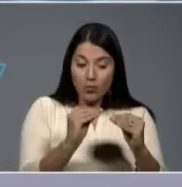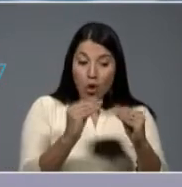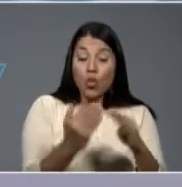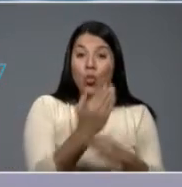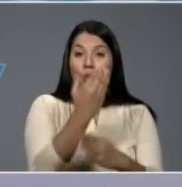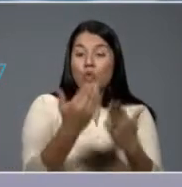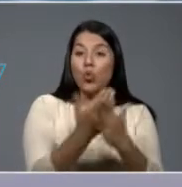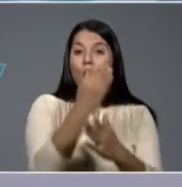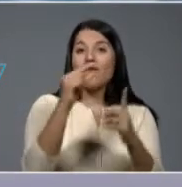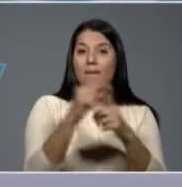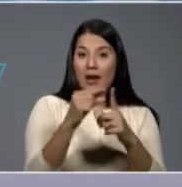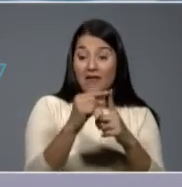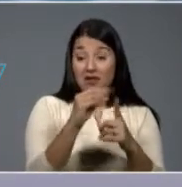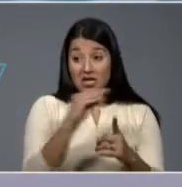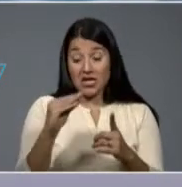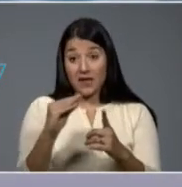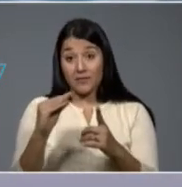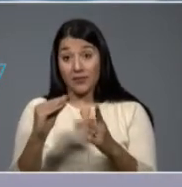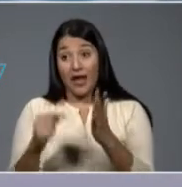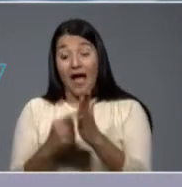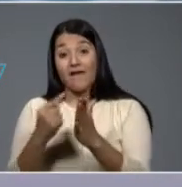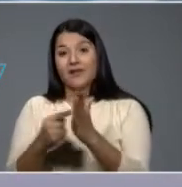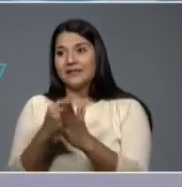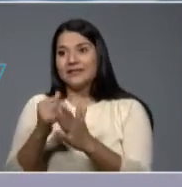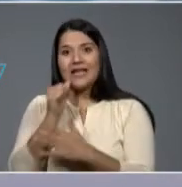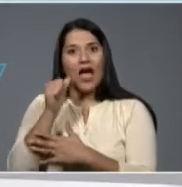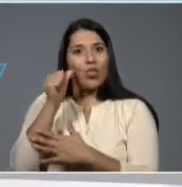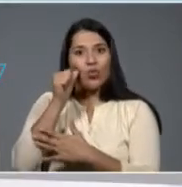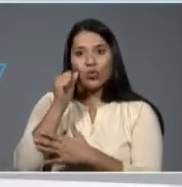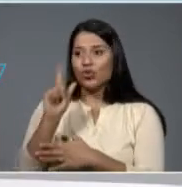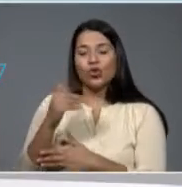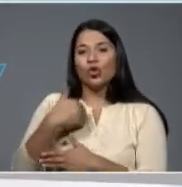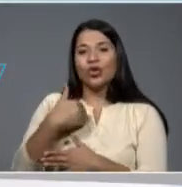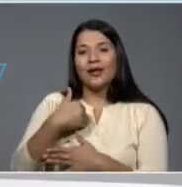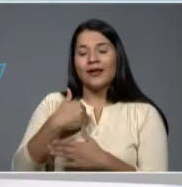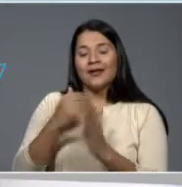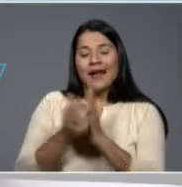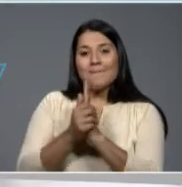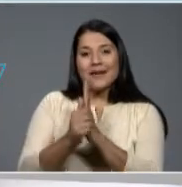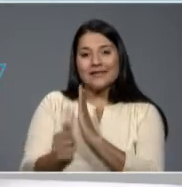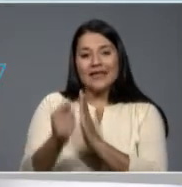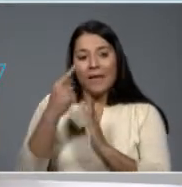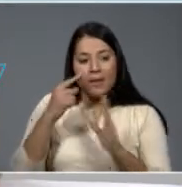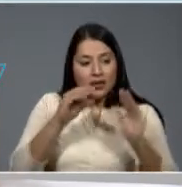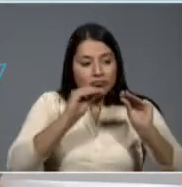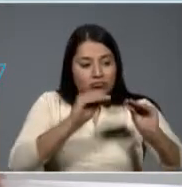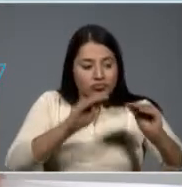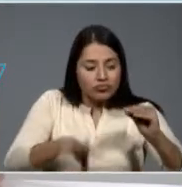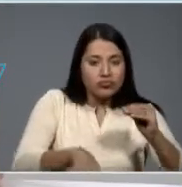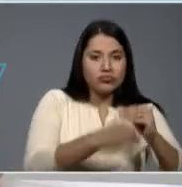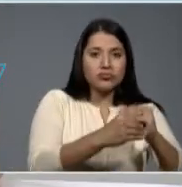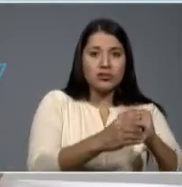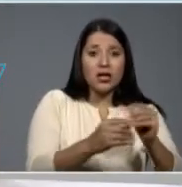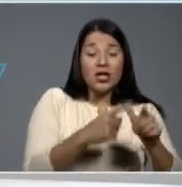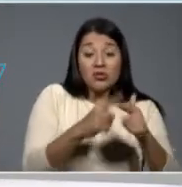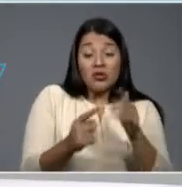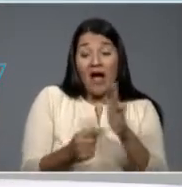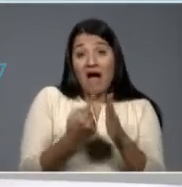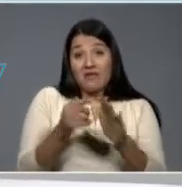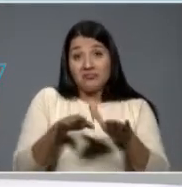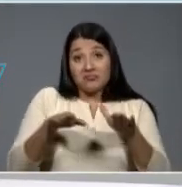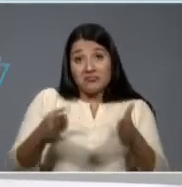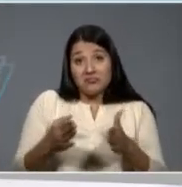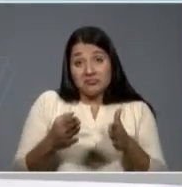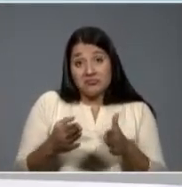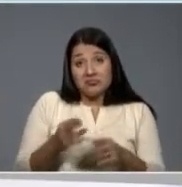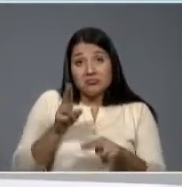vocabulario, el cual adultos que todavía tienen rechazo a la tecnología no son capaces de integrarlo, y el alumno en el aula sentado en la soledad de su mesa